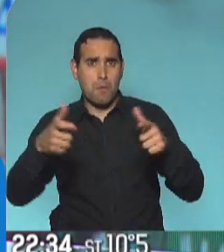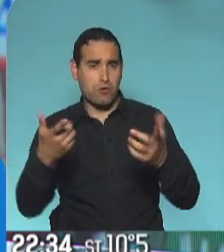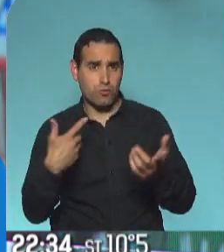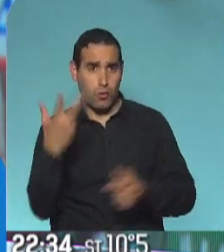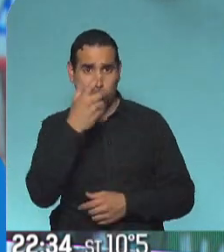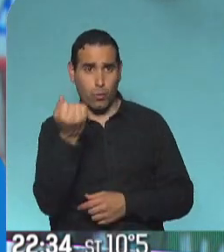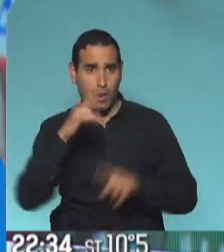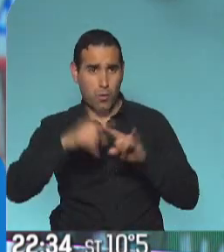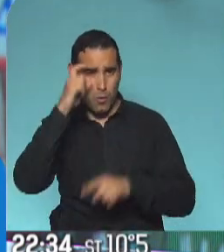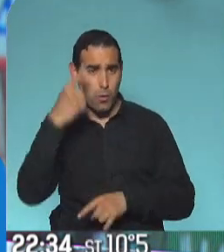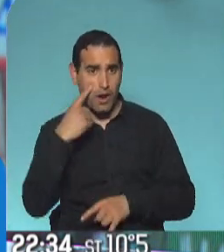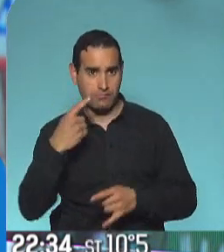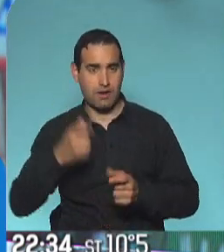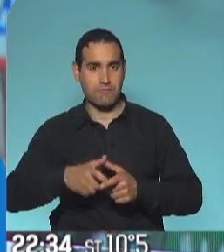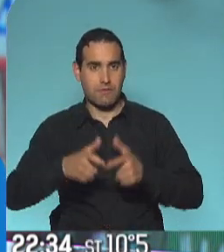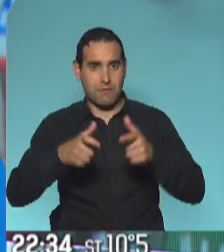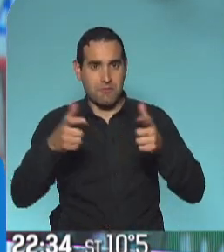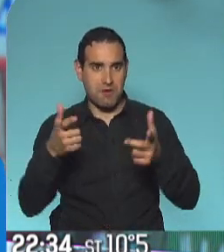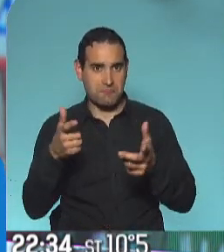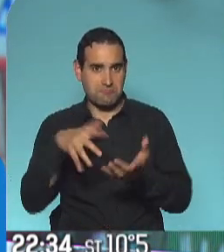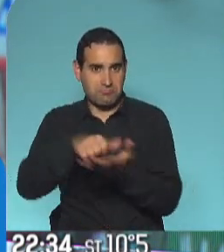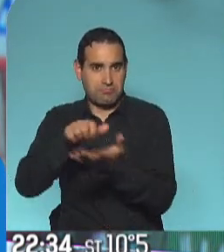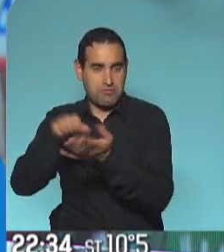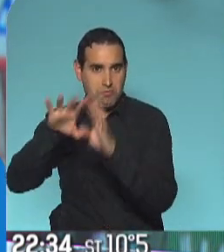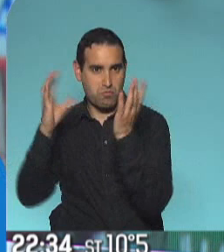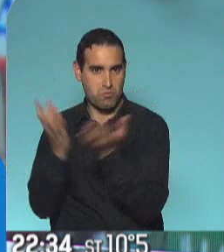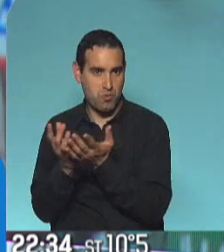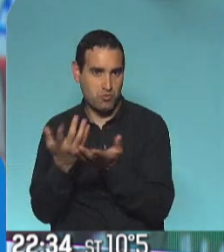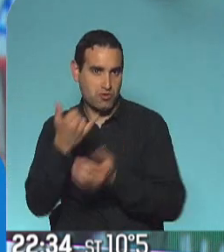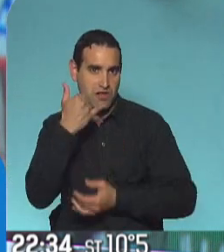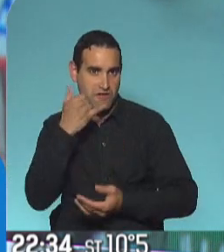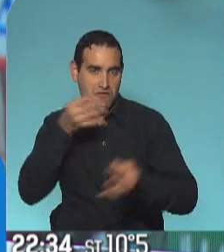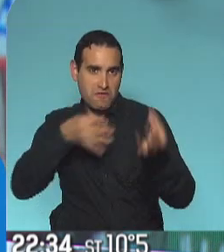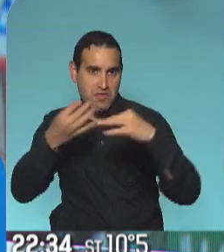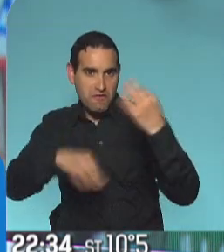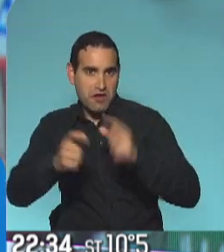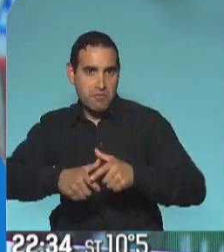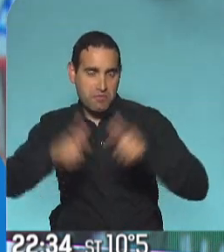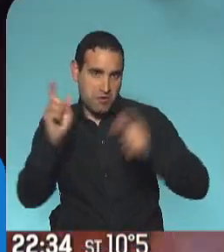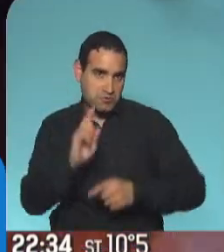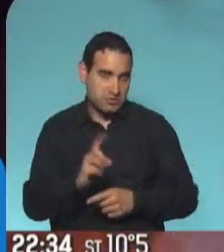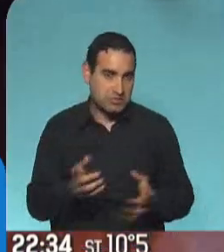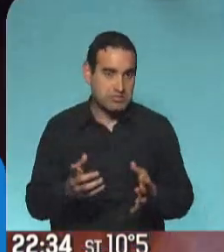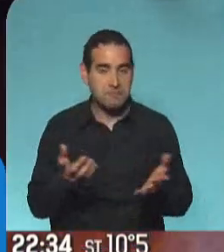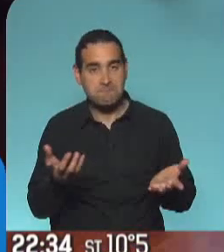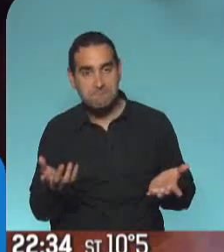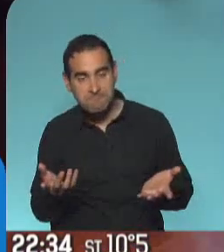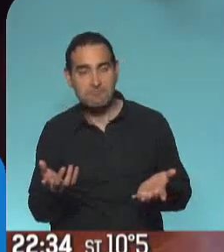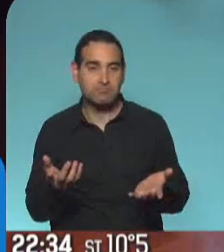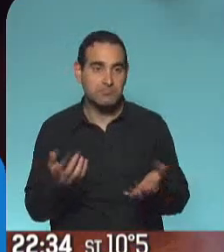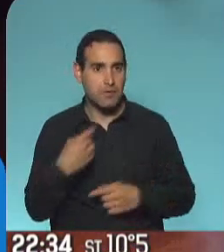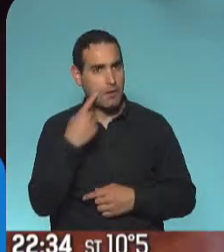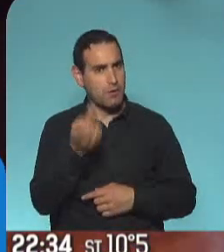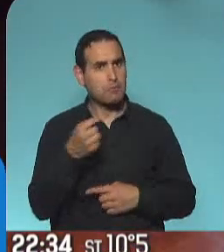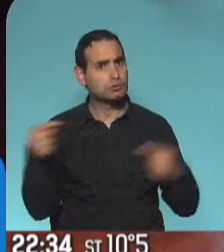Huawei aumente su participación en el mercado mundial de smartphones u otros dispositivos. Entonces, ahí hay una